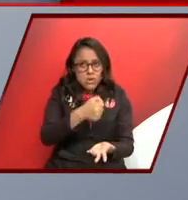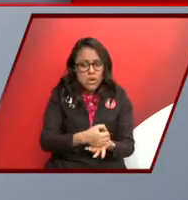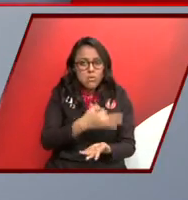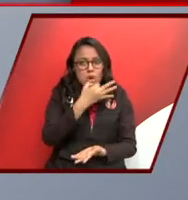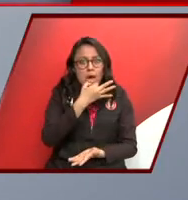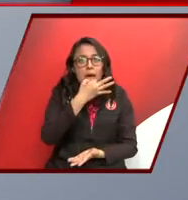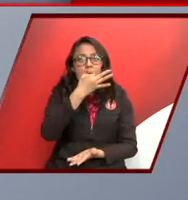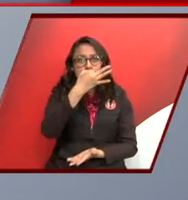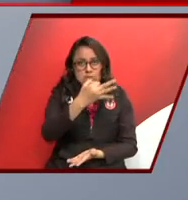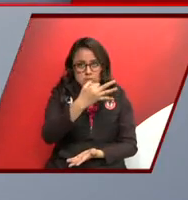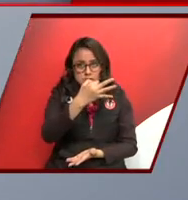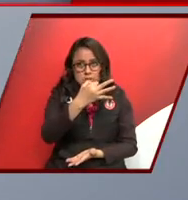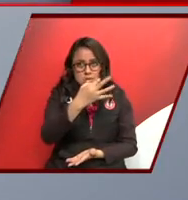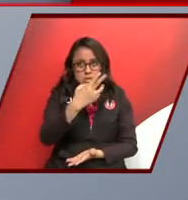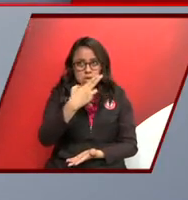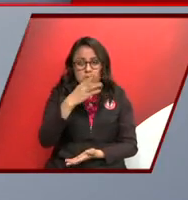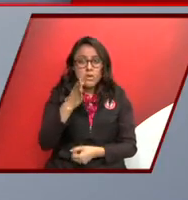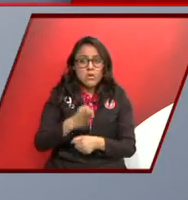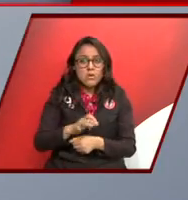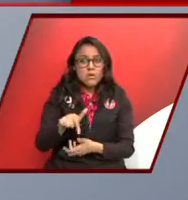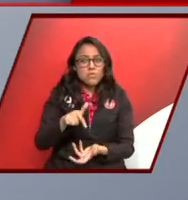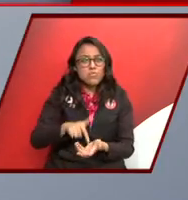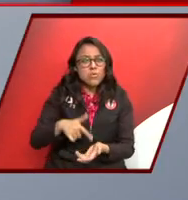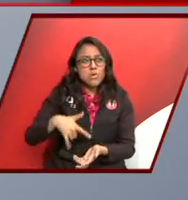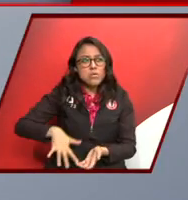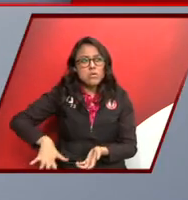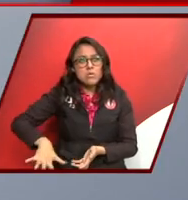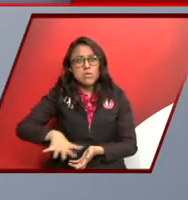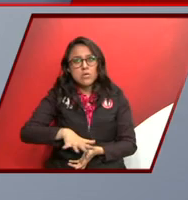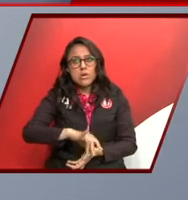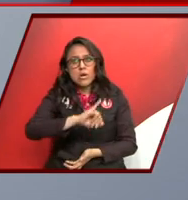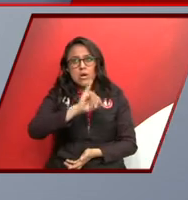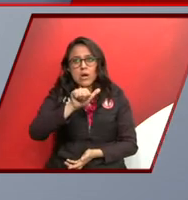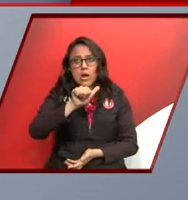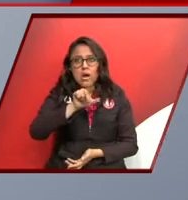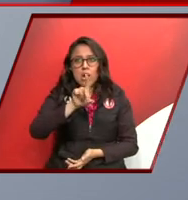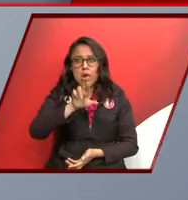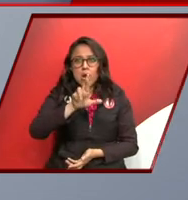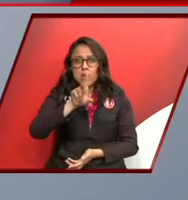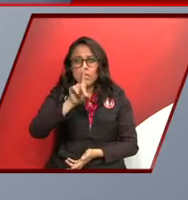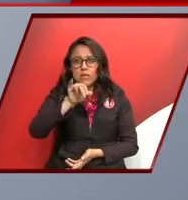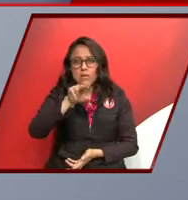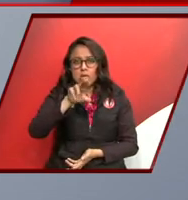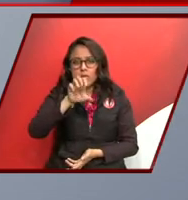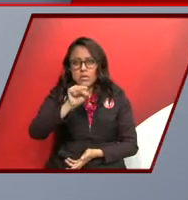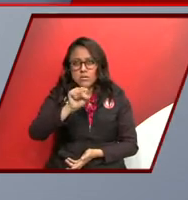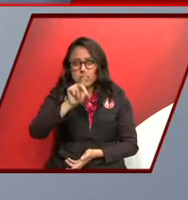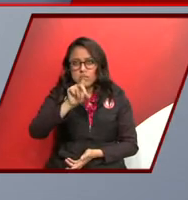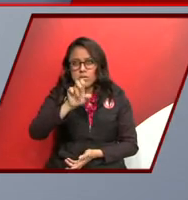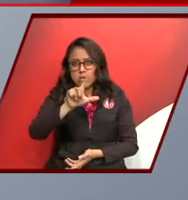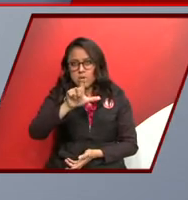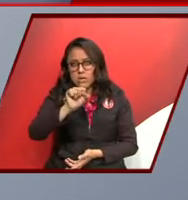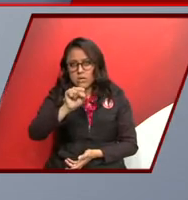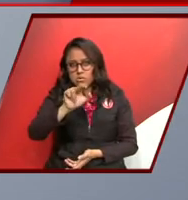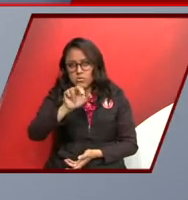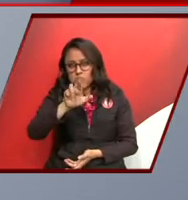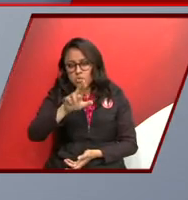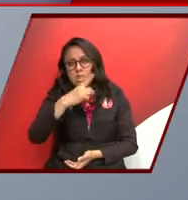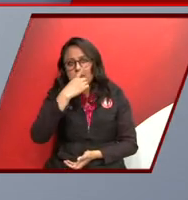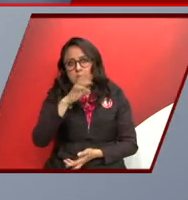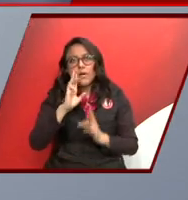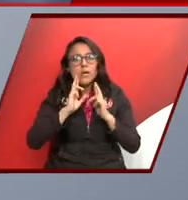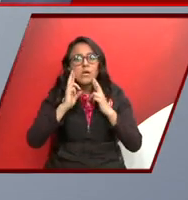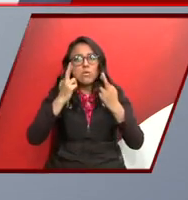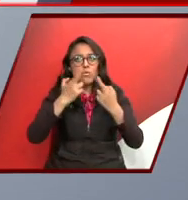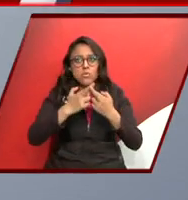que está aquí en Jardines del Sur, que íbamos a realizar esa